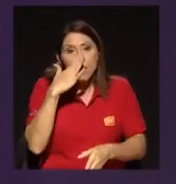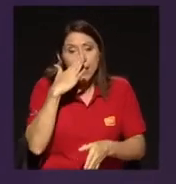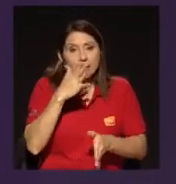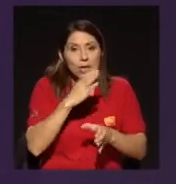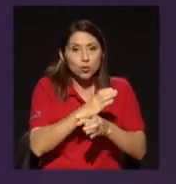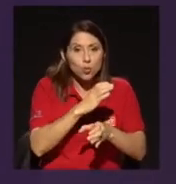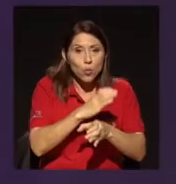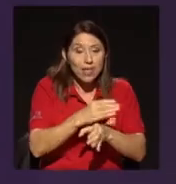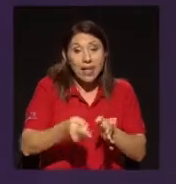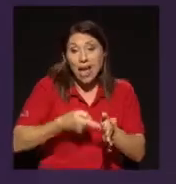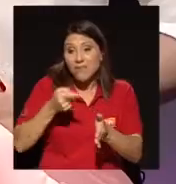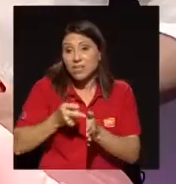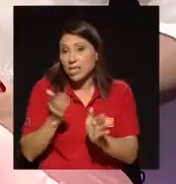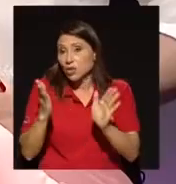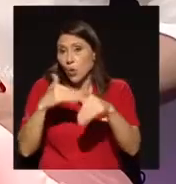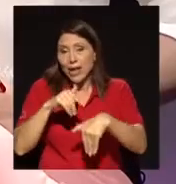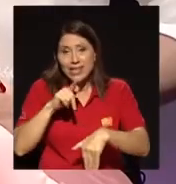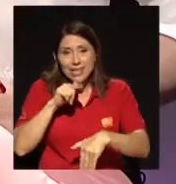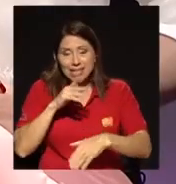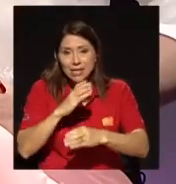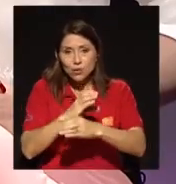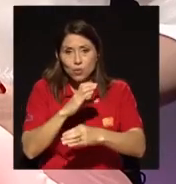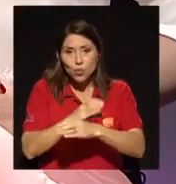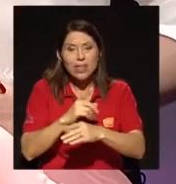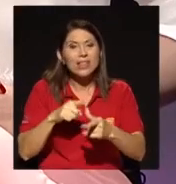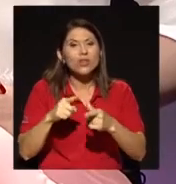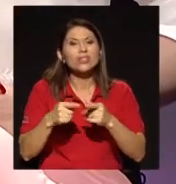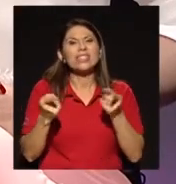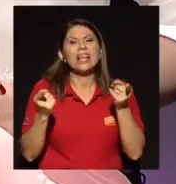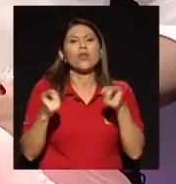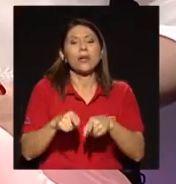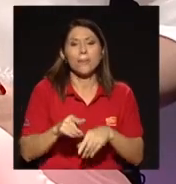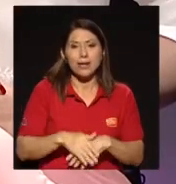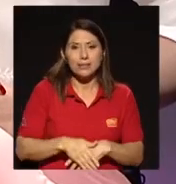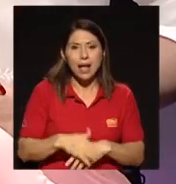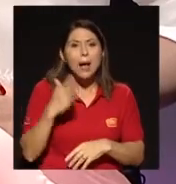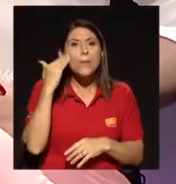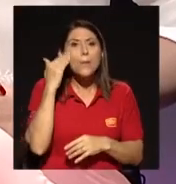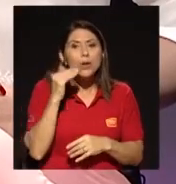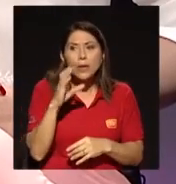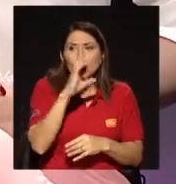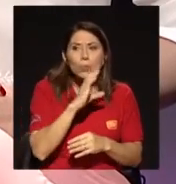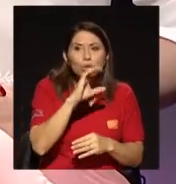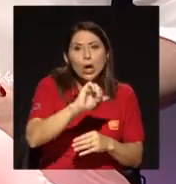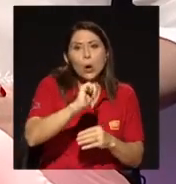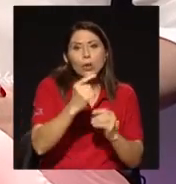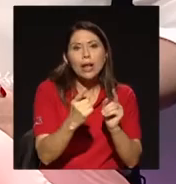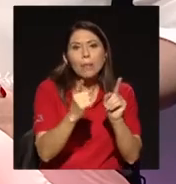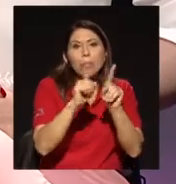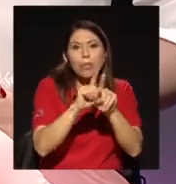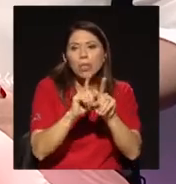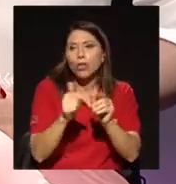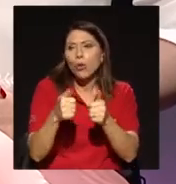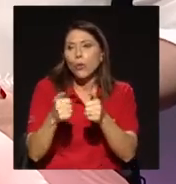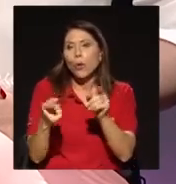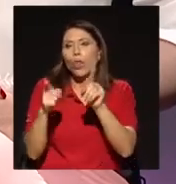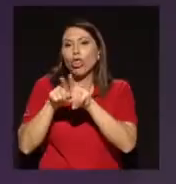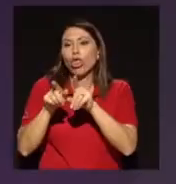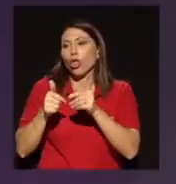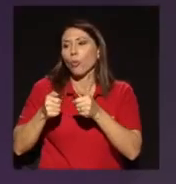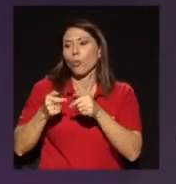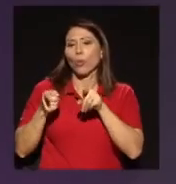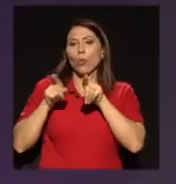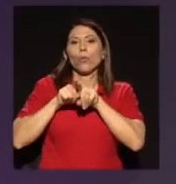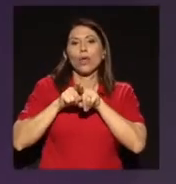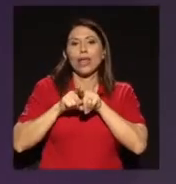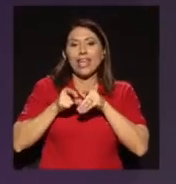tiene quien se los cuide. ¿Qué es lo que pasa? ¿Por qué del emparejamiento múltiple y chiquitos de distintos papás? Porque ese